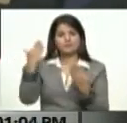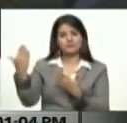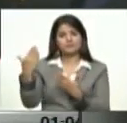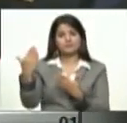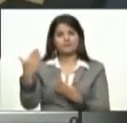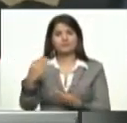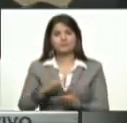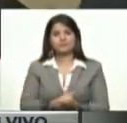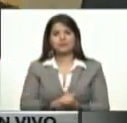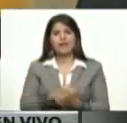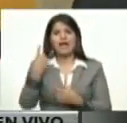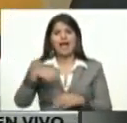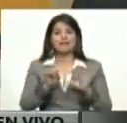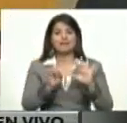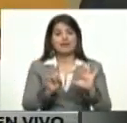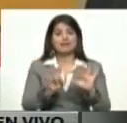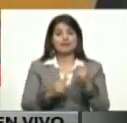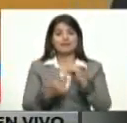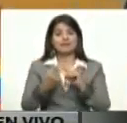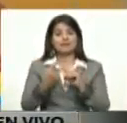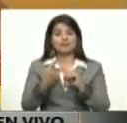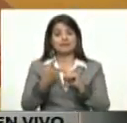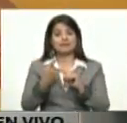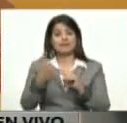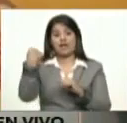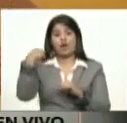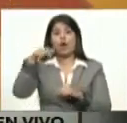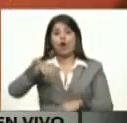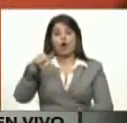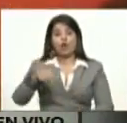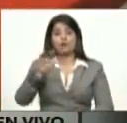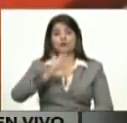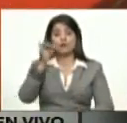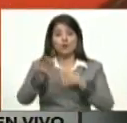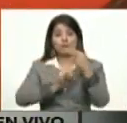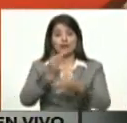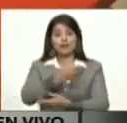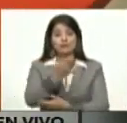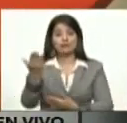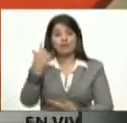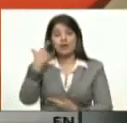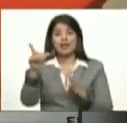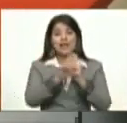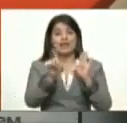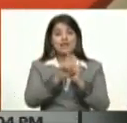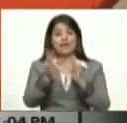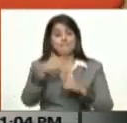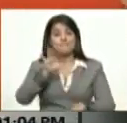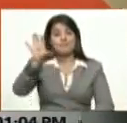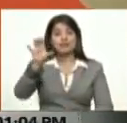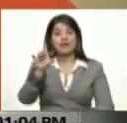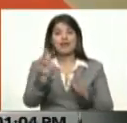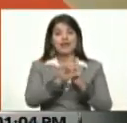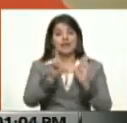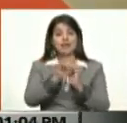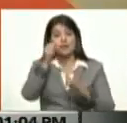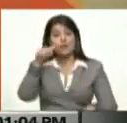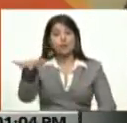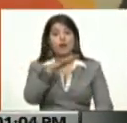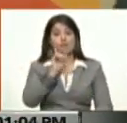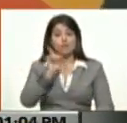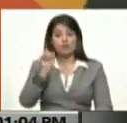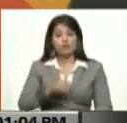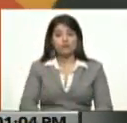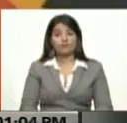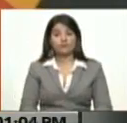Aquí están nada más las 6 del día de hoy que estamos explicando. Leyes para la patria, leyes para el pueblo, y que sepa